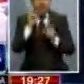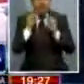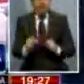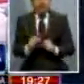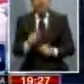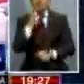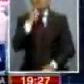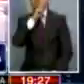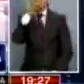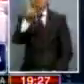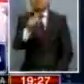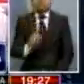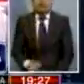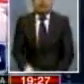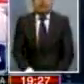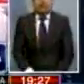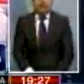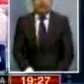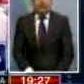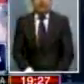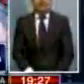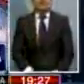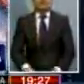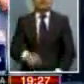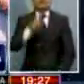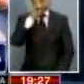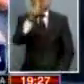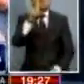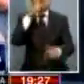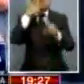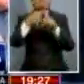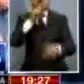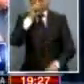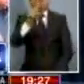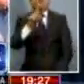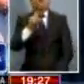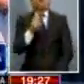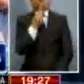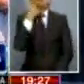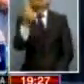Una pregunta. ¿Cuánto es uno más uno?